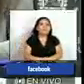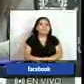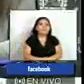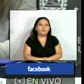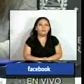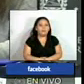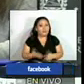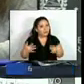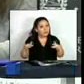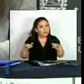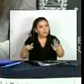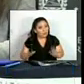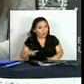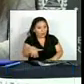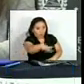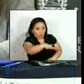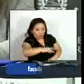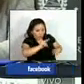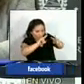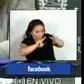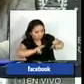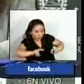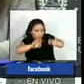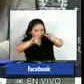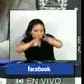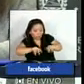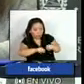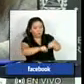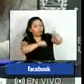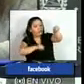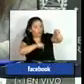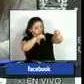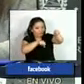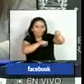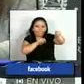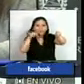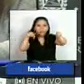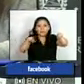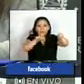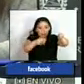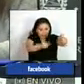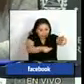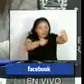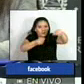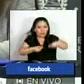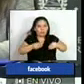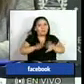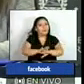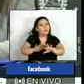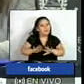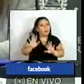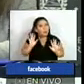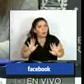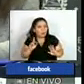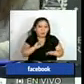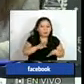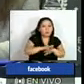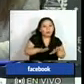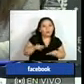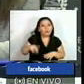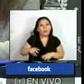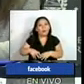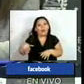Ya se está haciendo el estudio del suelo, lo entregan los resultados esta semana. Luego se termina, se comienza, mejor dicho, la